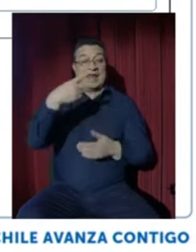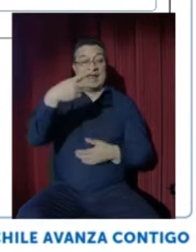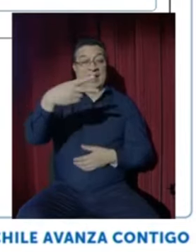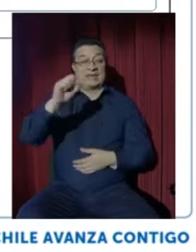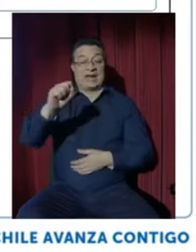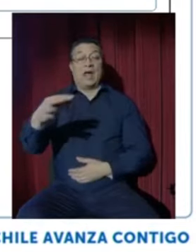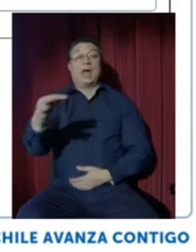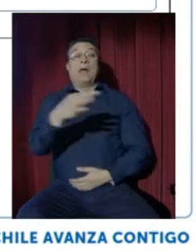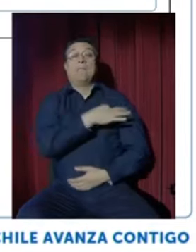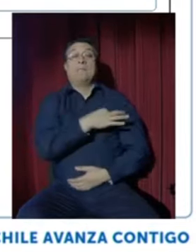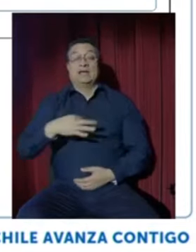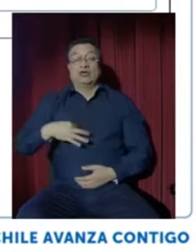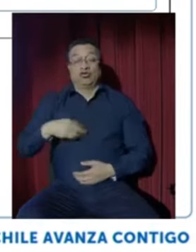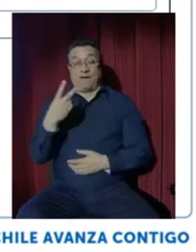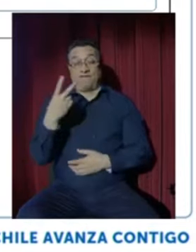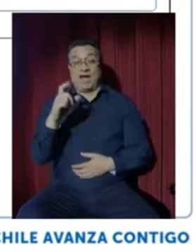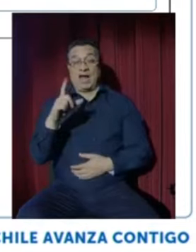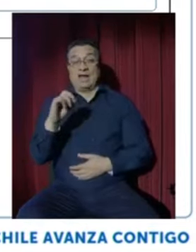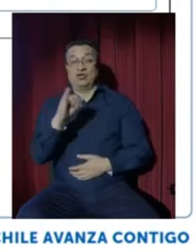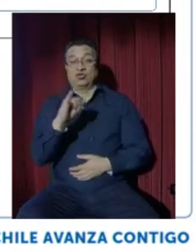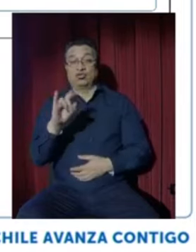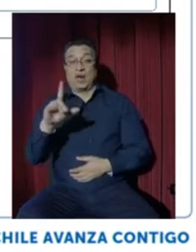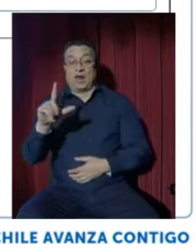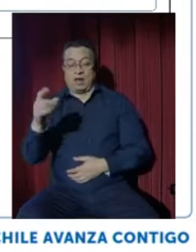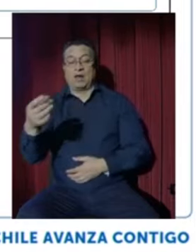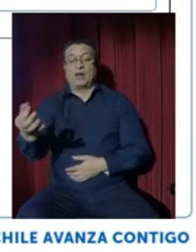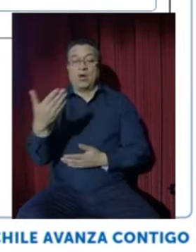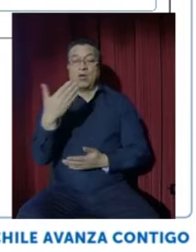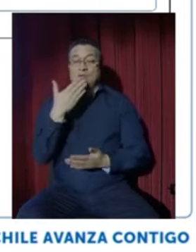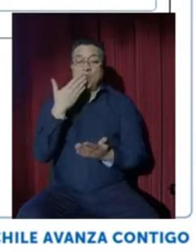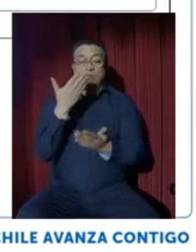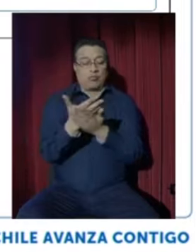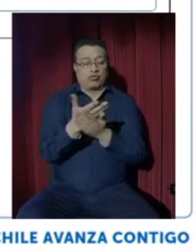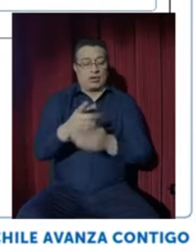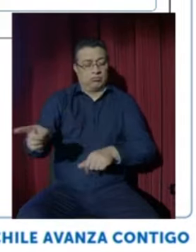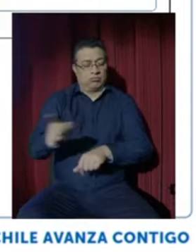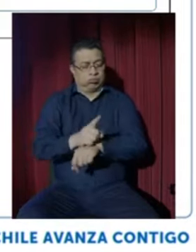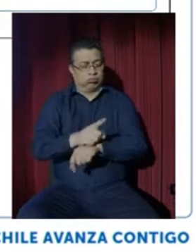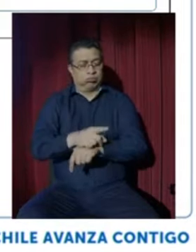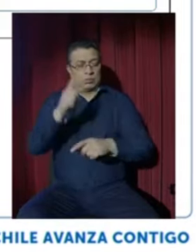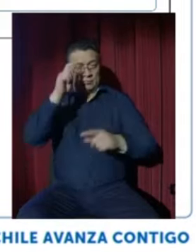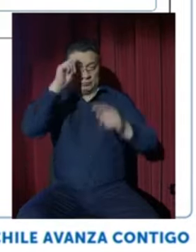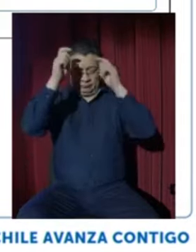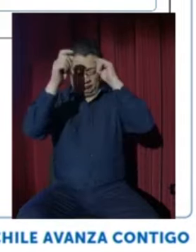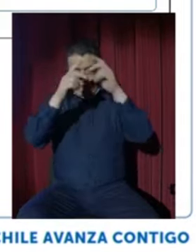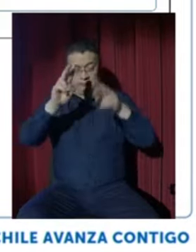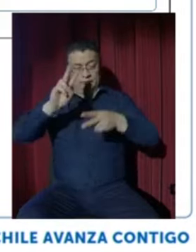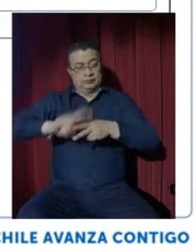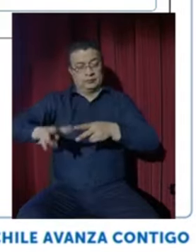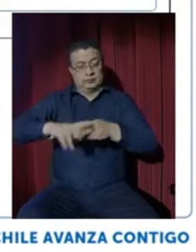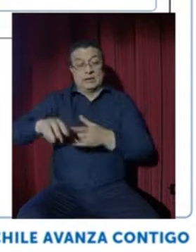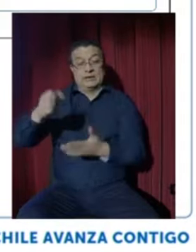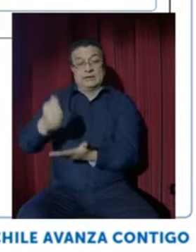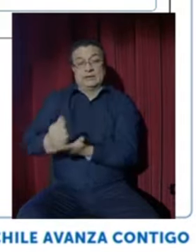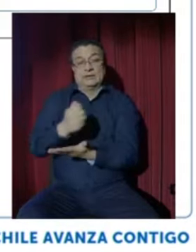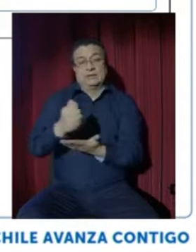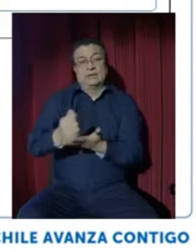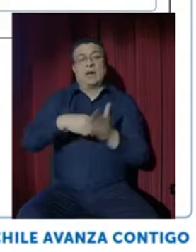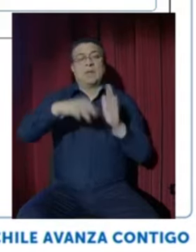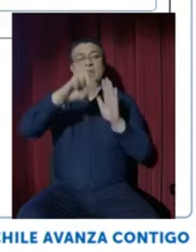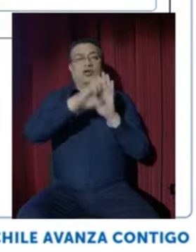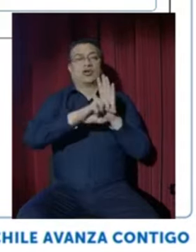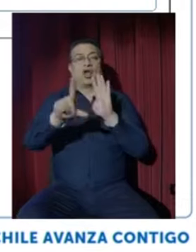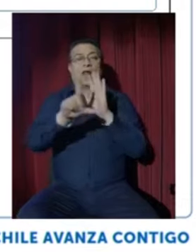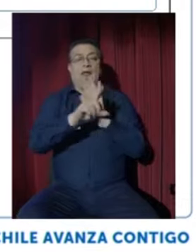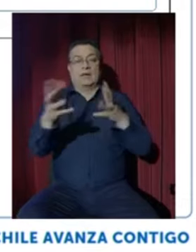ministro Esteban Valenzuela nos nos propuso muy rápido la creación eh Y tramitación de un proyecto de